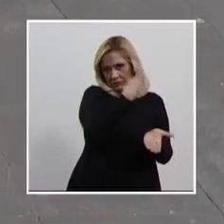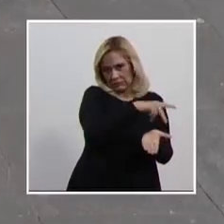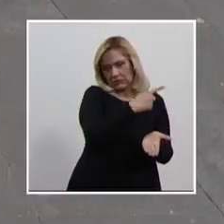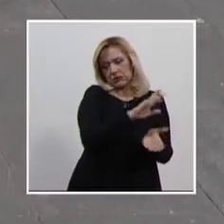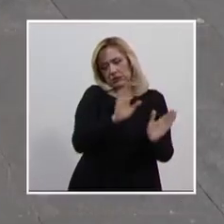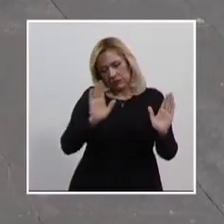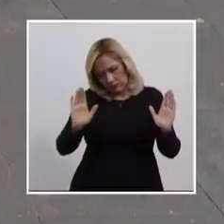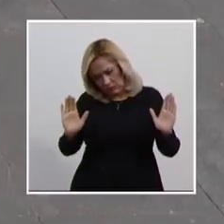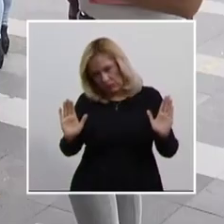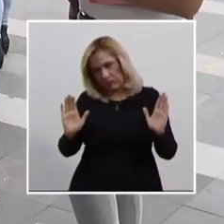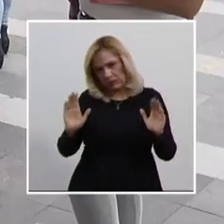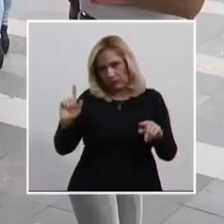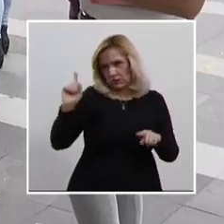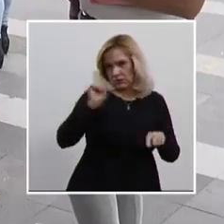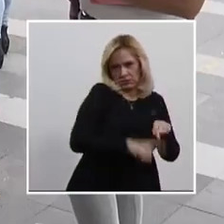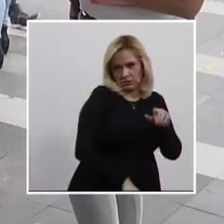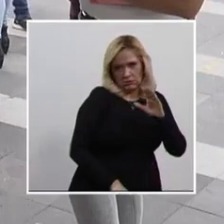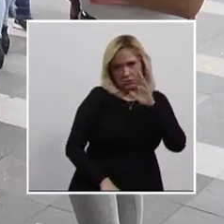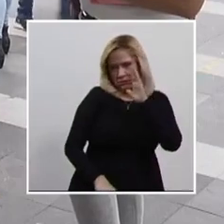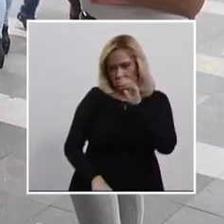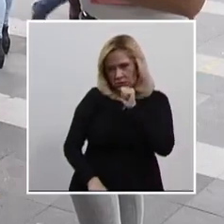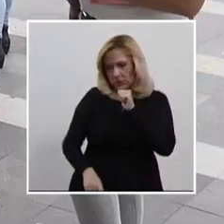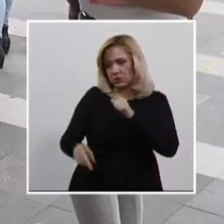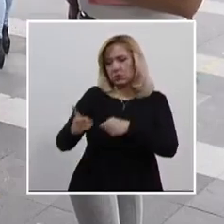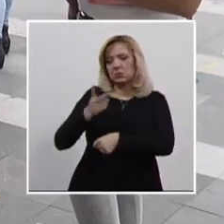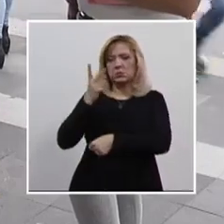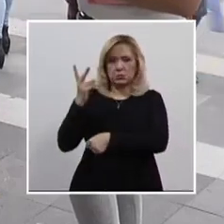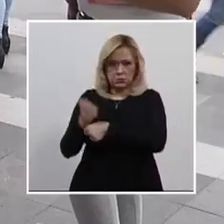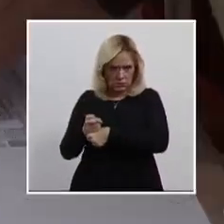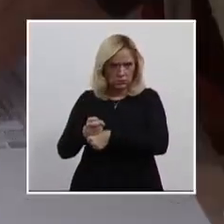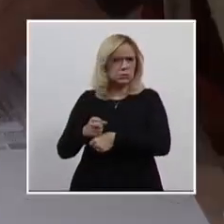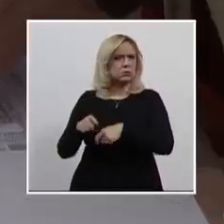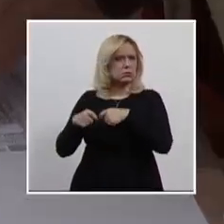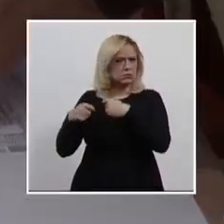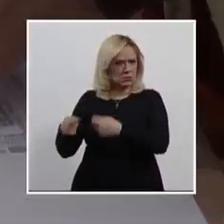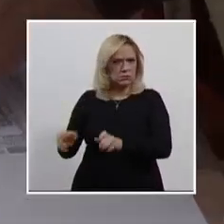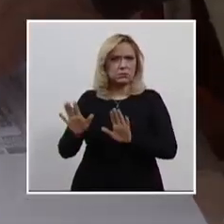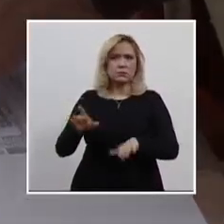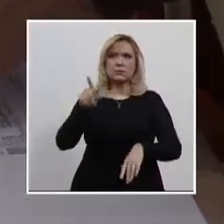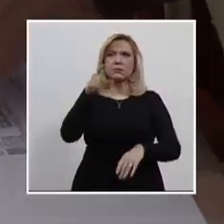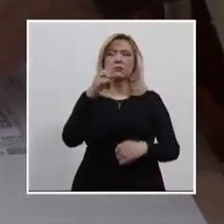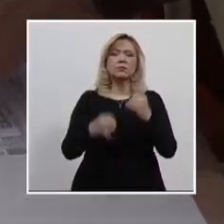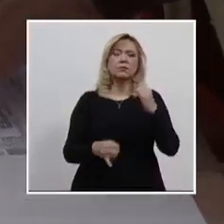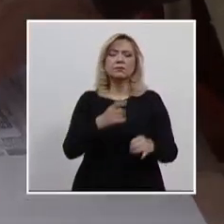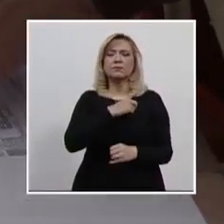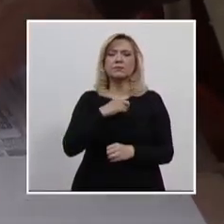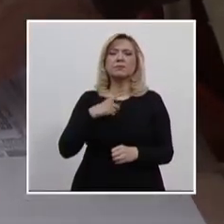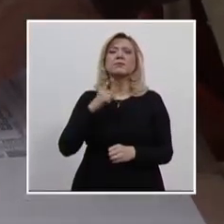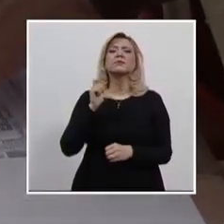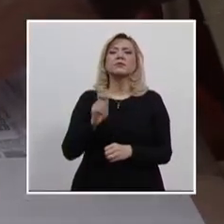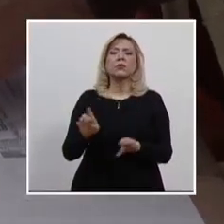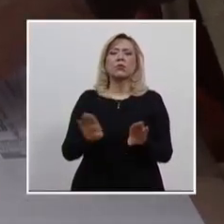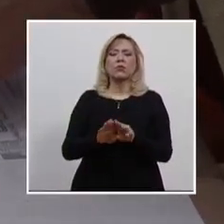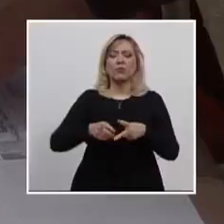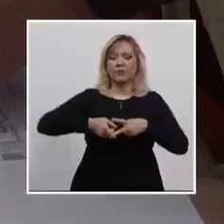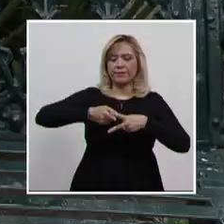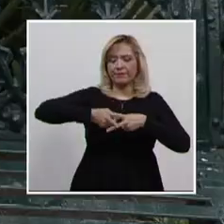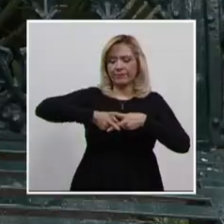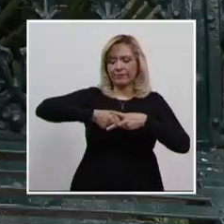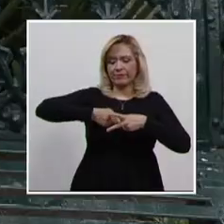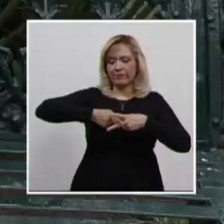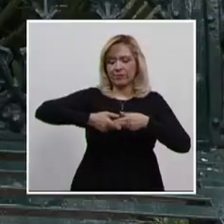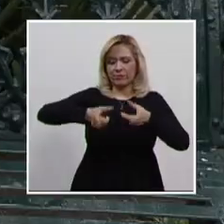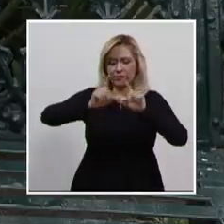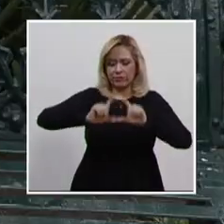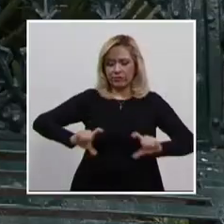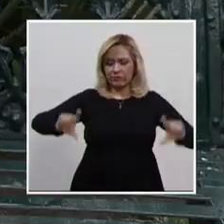cónyuge. Indicó que, en todo caso, la autoridad debe determinar si corresponde otorgar los beneficios a ambas personas de